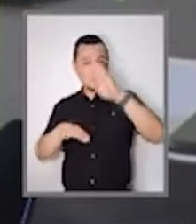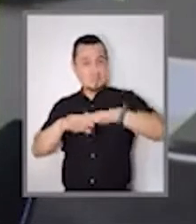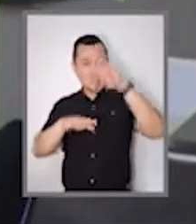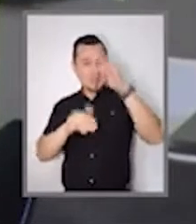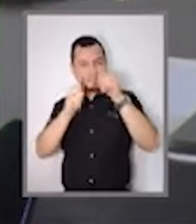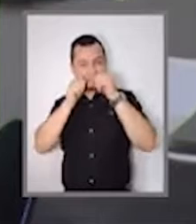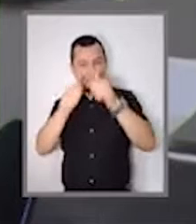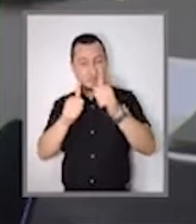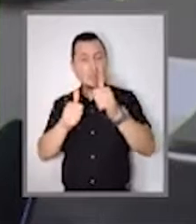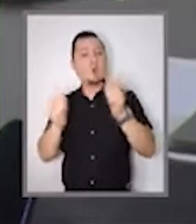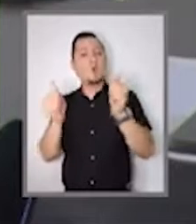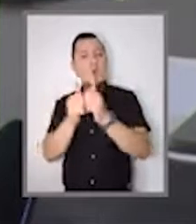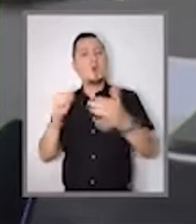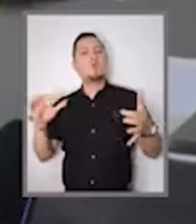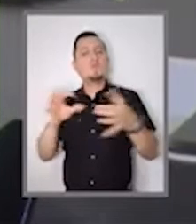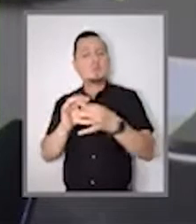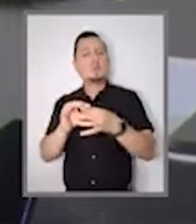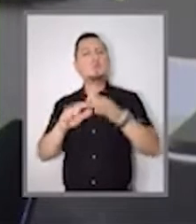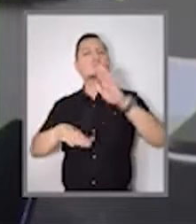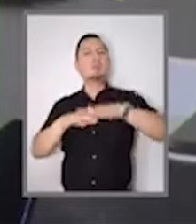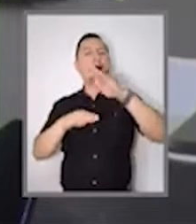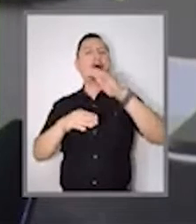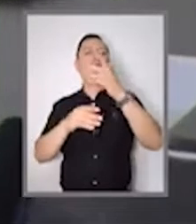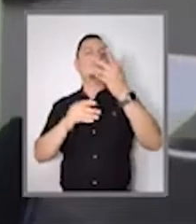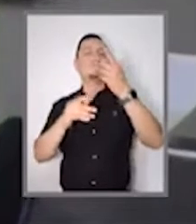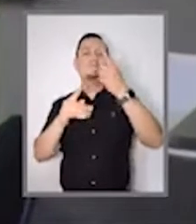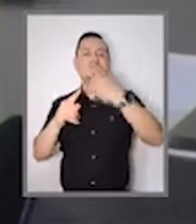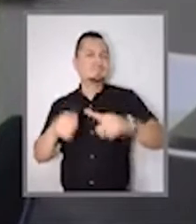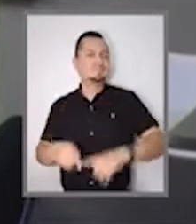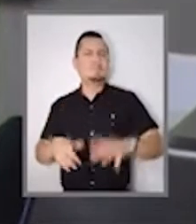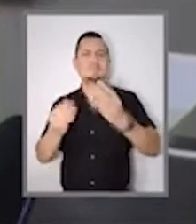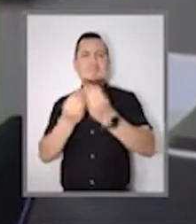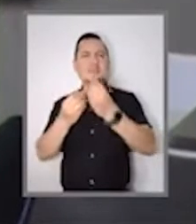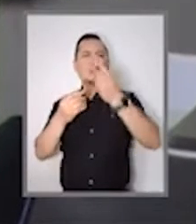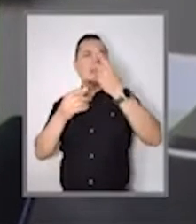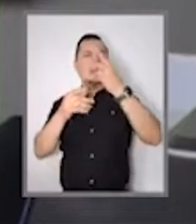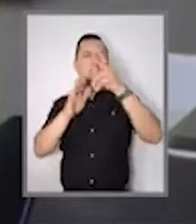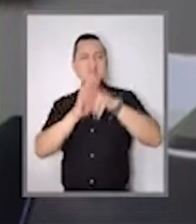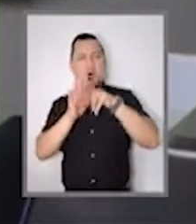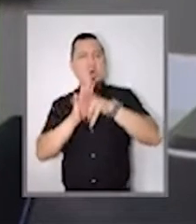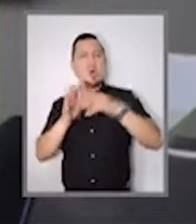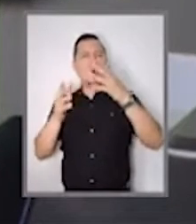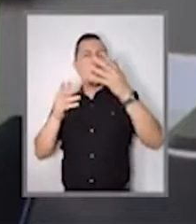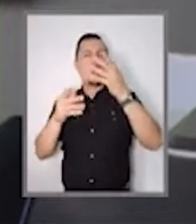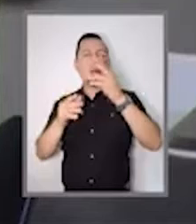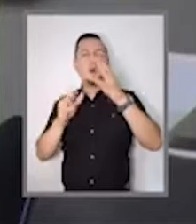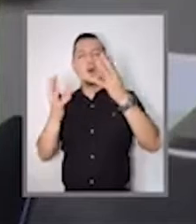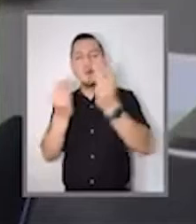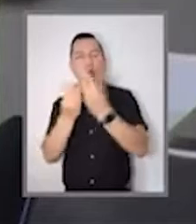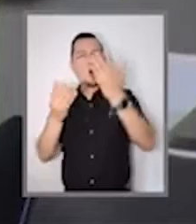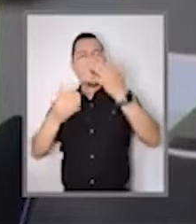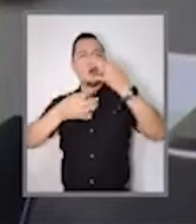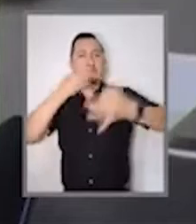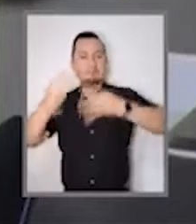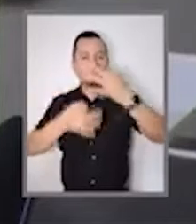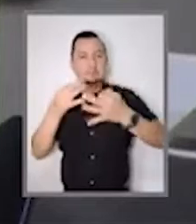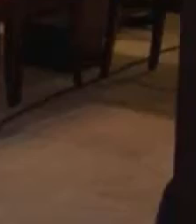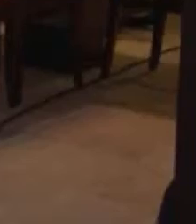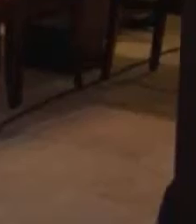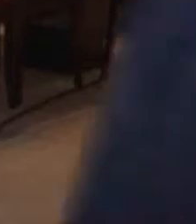ingeniería audiovisual, conjuntando nuestras fortalezas con los sectores de tecnología e industrias creativas.